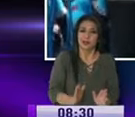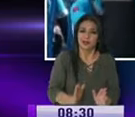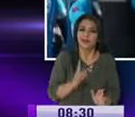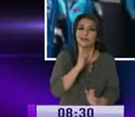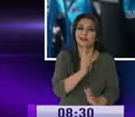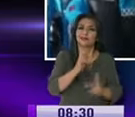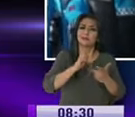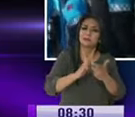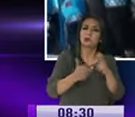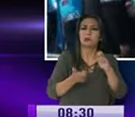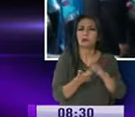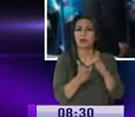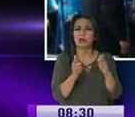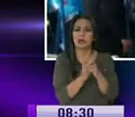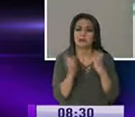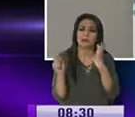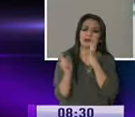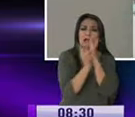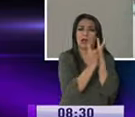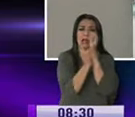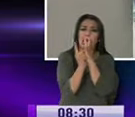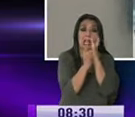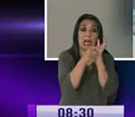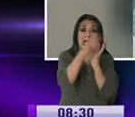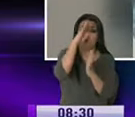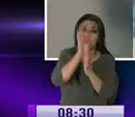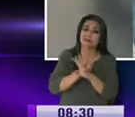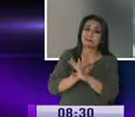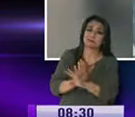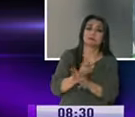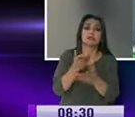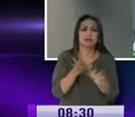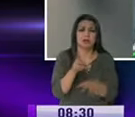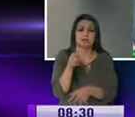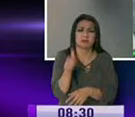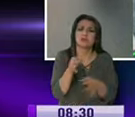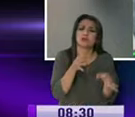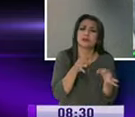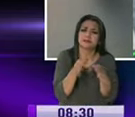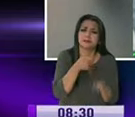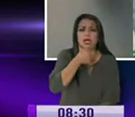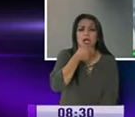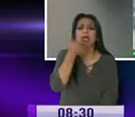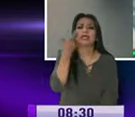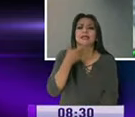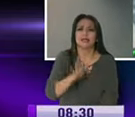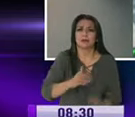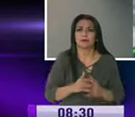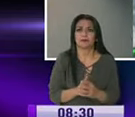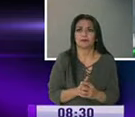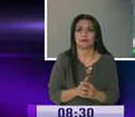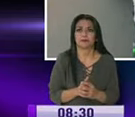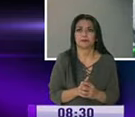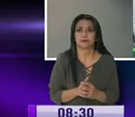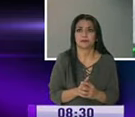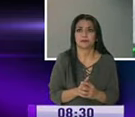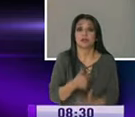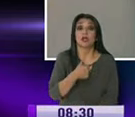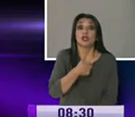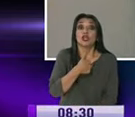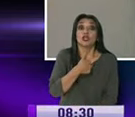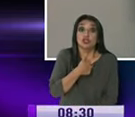Al sector de la YE, agradecen a la autoridad por haber atendido su requerimiento respecto a la fuga de agua que había en el hidratante del sitio hace